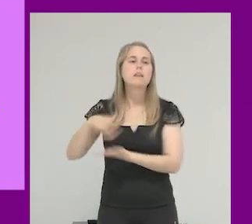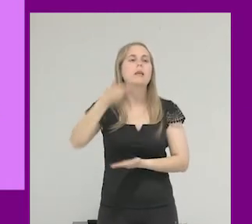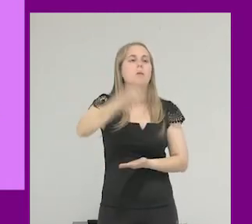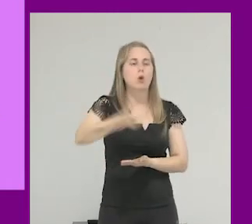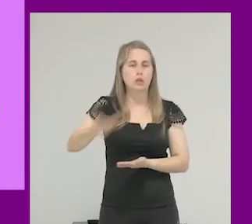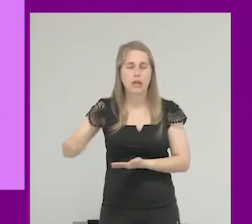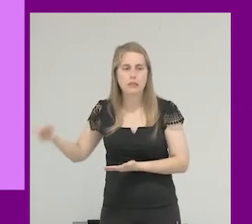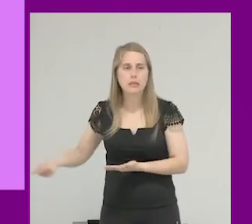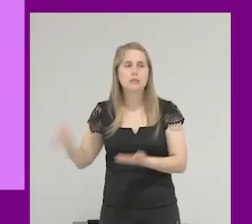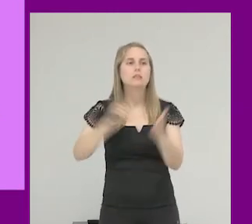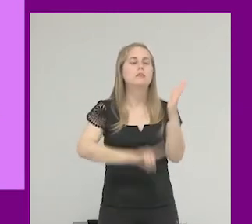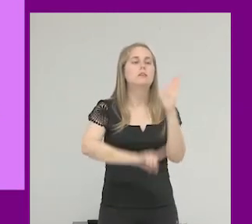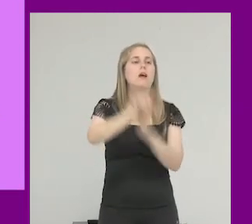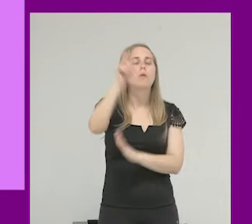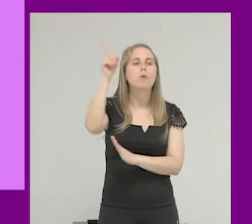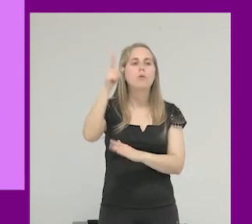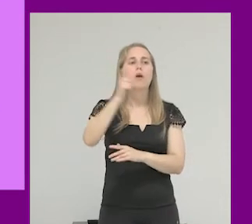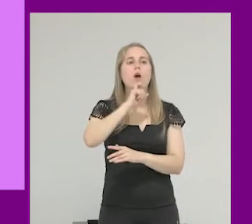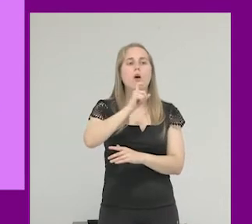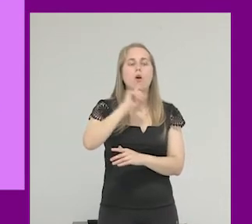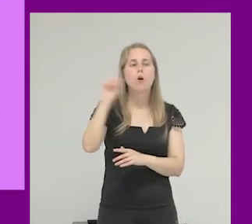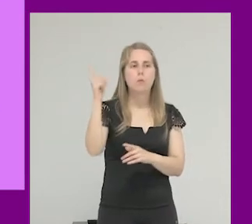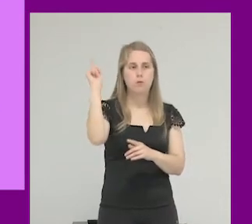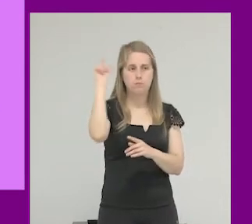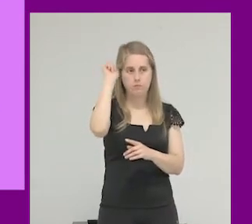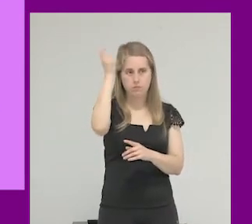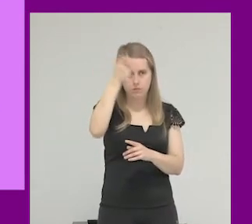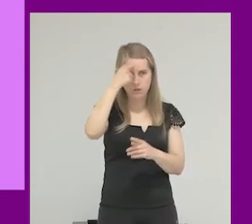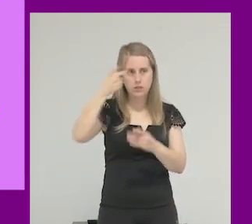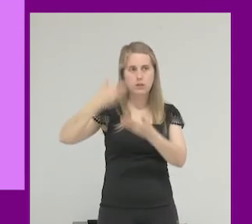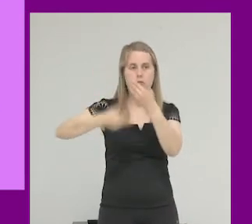ido evolucionando el concepto a lo largo del tiempo.